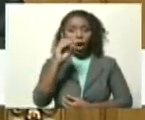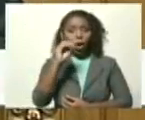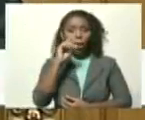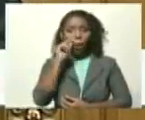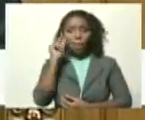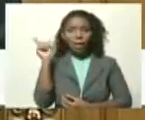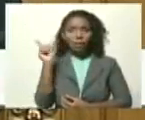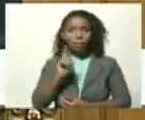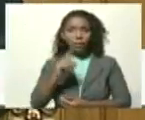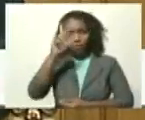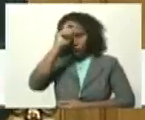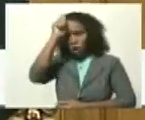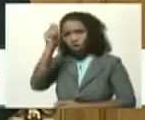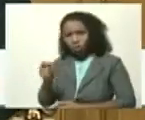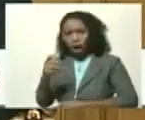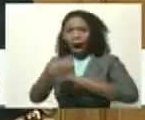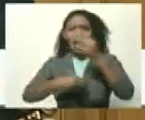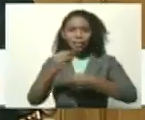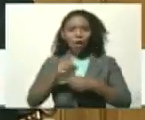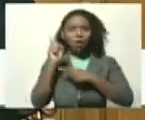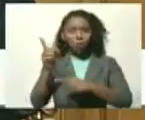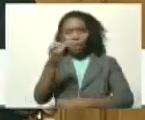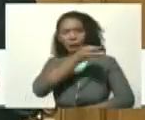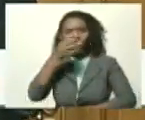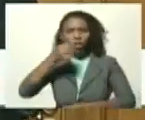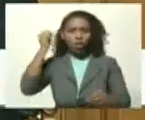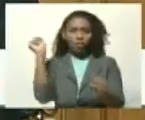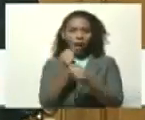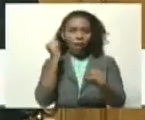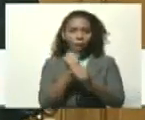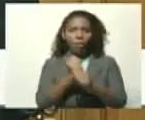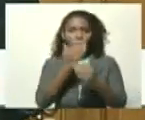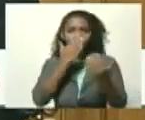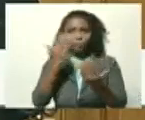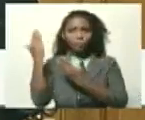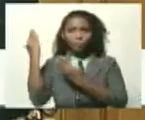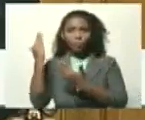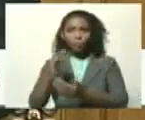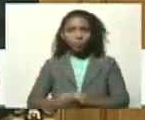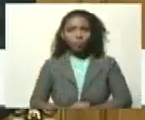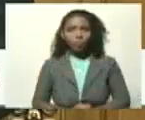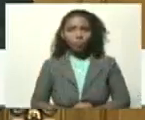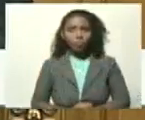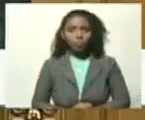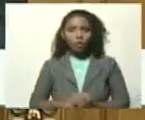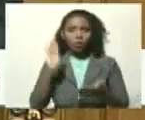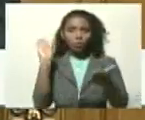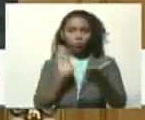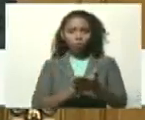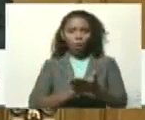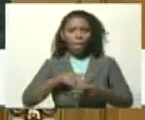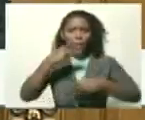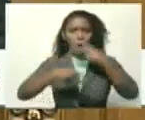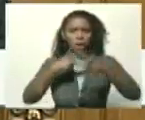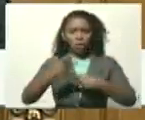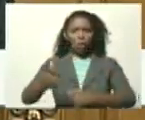del reconocimiento que hacemos a su extraordinario trabajo. a su posición política, a sus